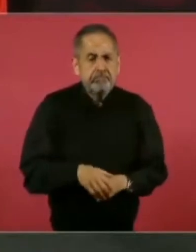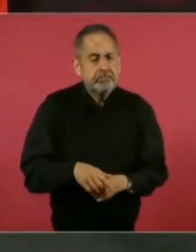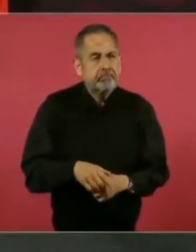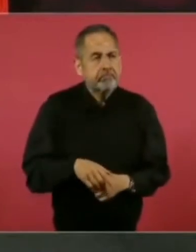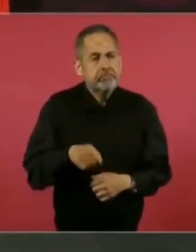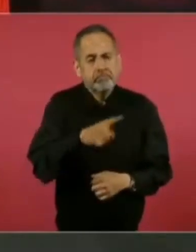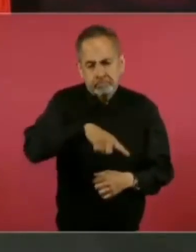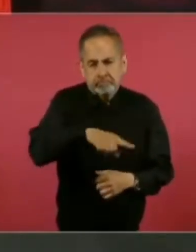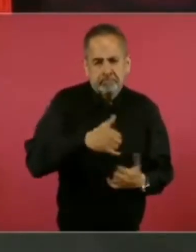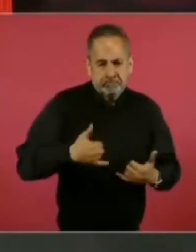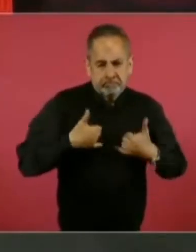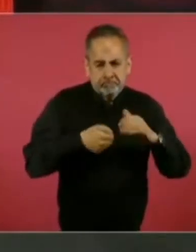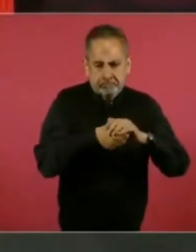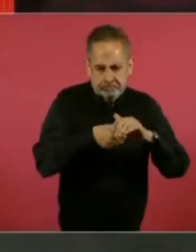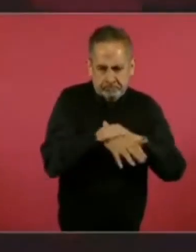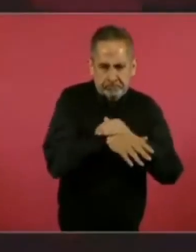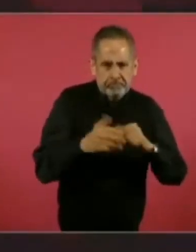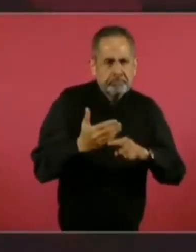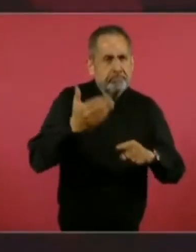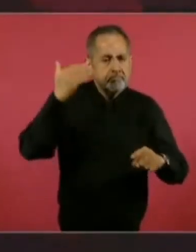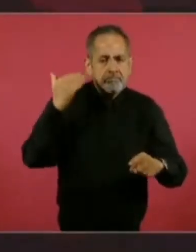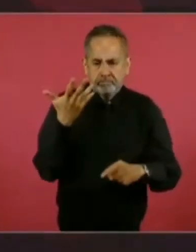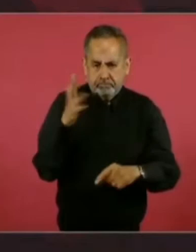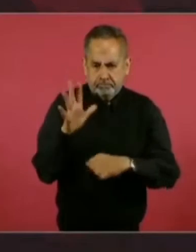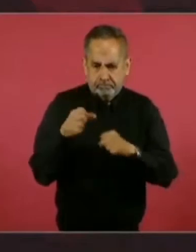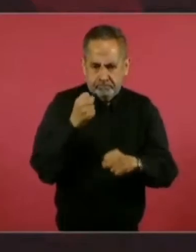hace 10 años.